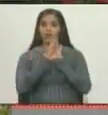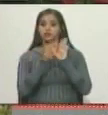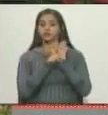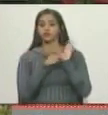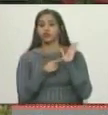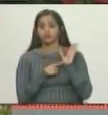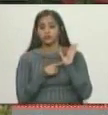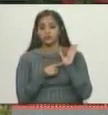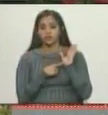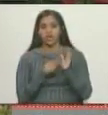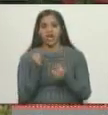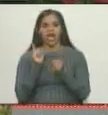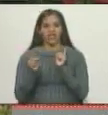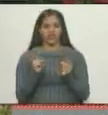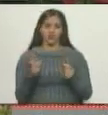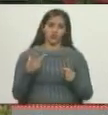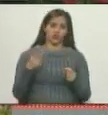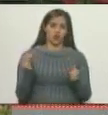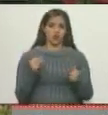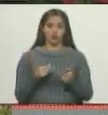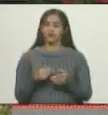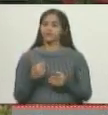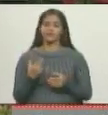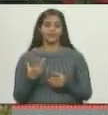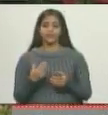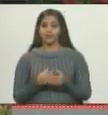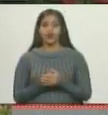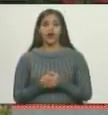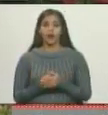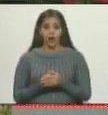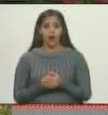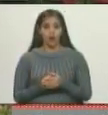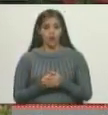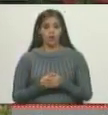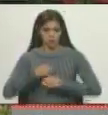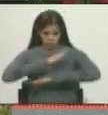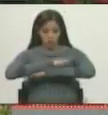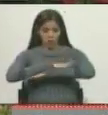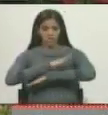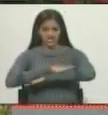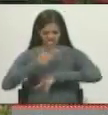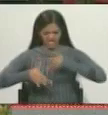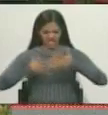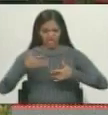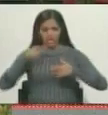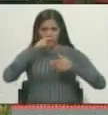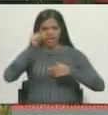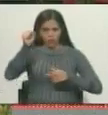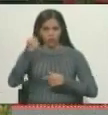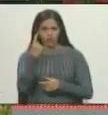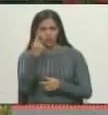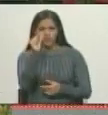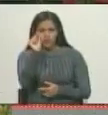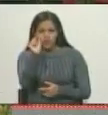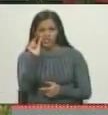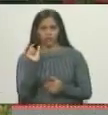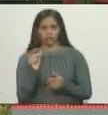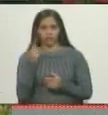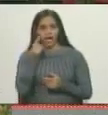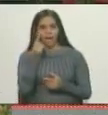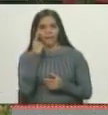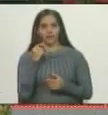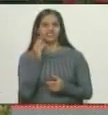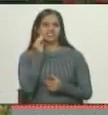Entonces algunos compañeros, no, que Nicolás, no, pónganse los zapatos a Nicolás. Pónganselo un ratico, pues, para